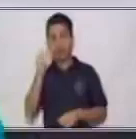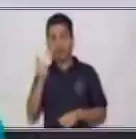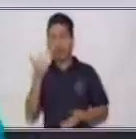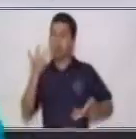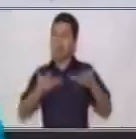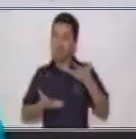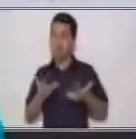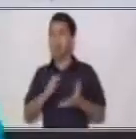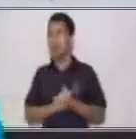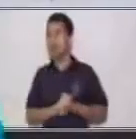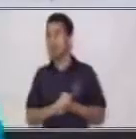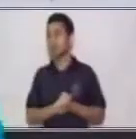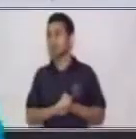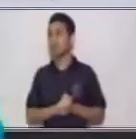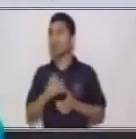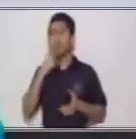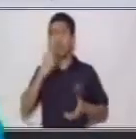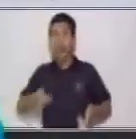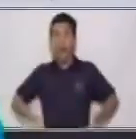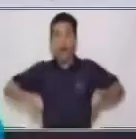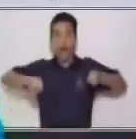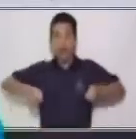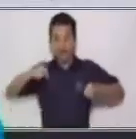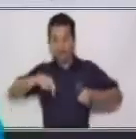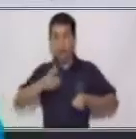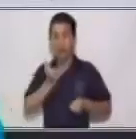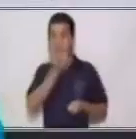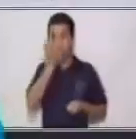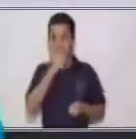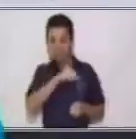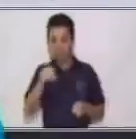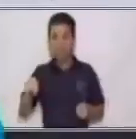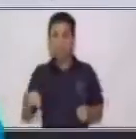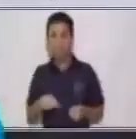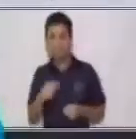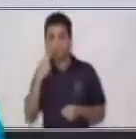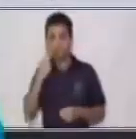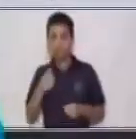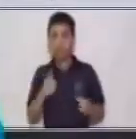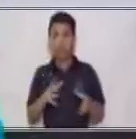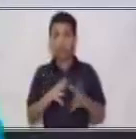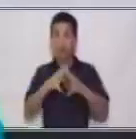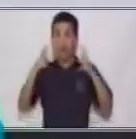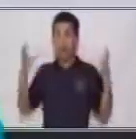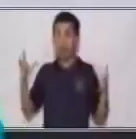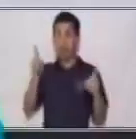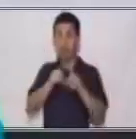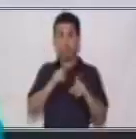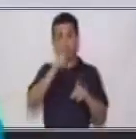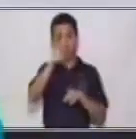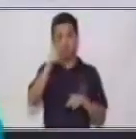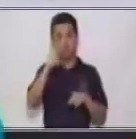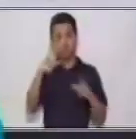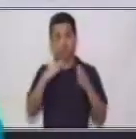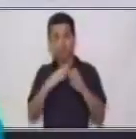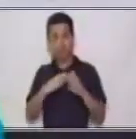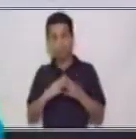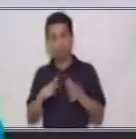Un canasto de manzanas, bueno, si es grande como en tus comunidades donde hay grandes